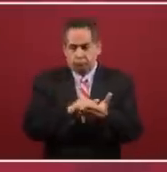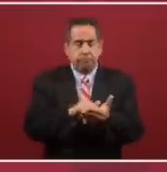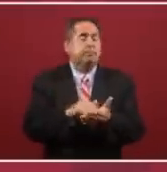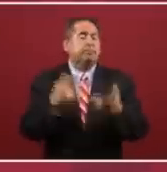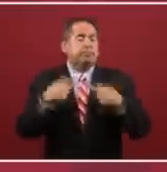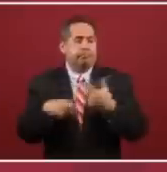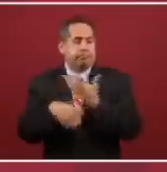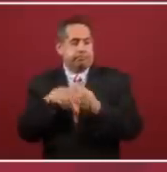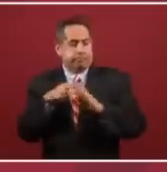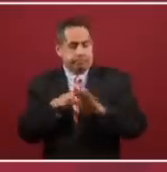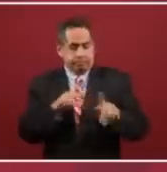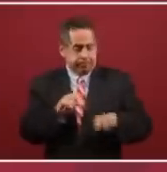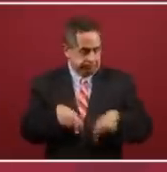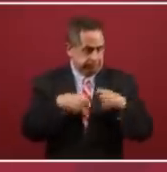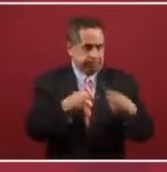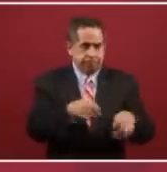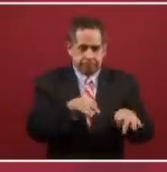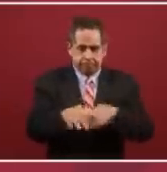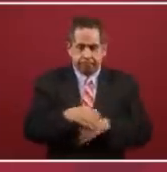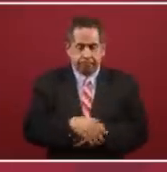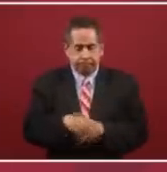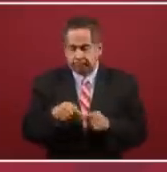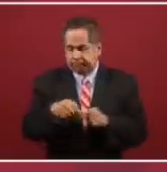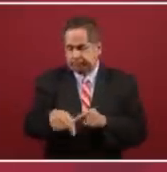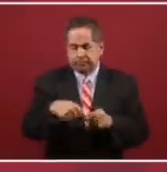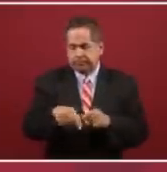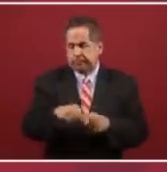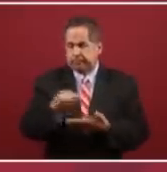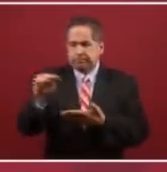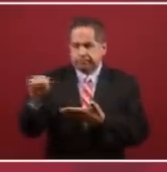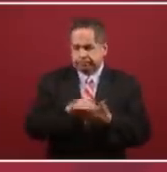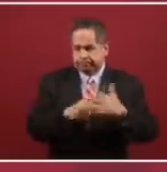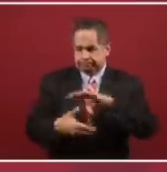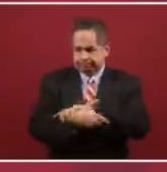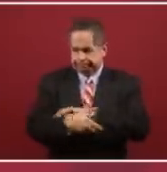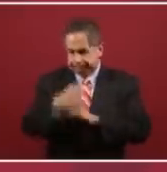migrantes. Se va a firmar este acuerdo.